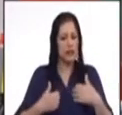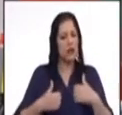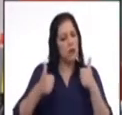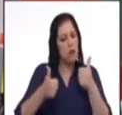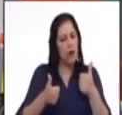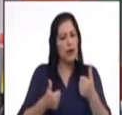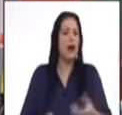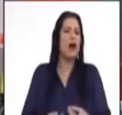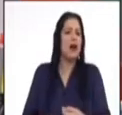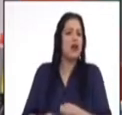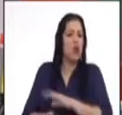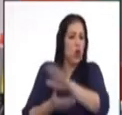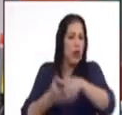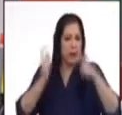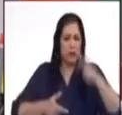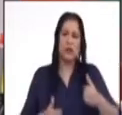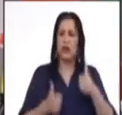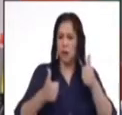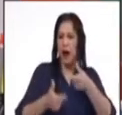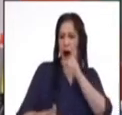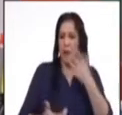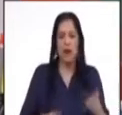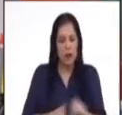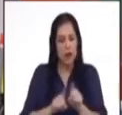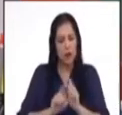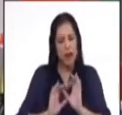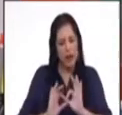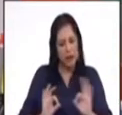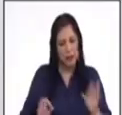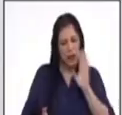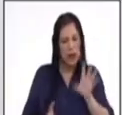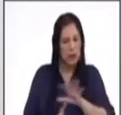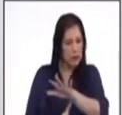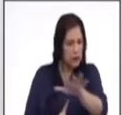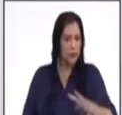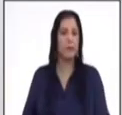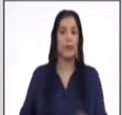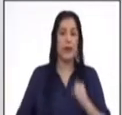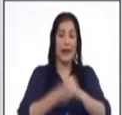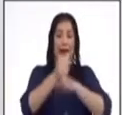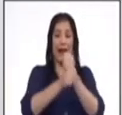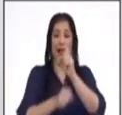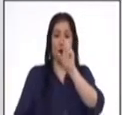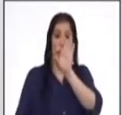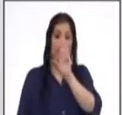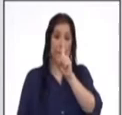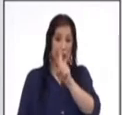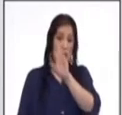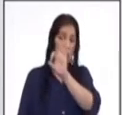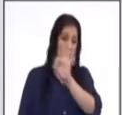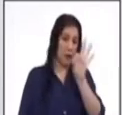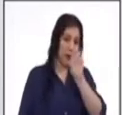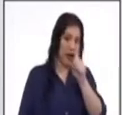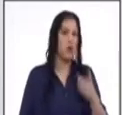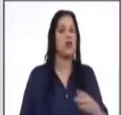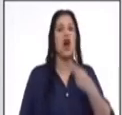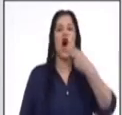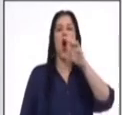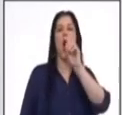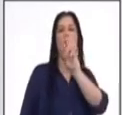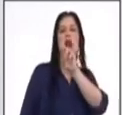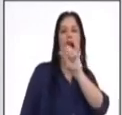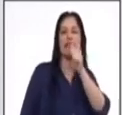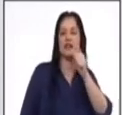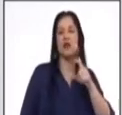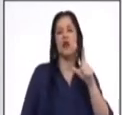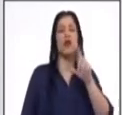de este recurso, así como con un adecuado tratamiento de los desechos. En 1991, Horacio Lores y